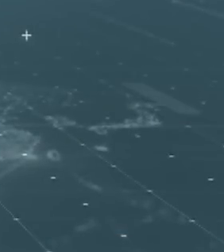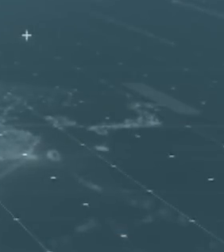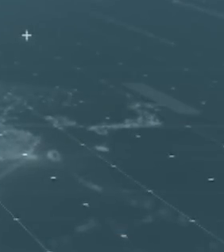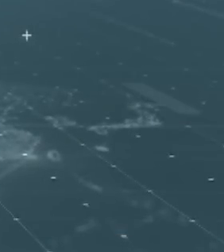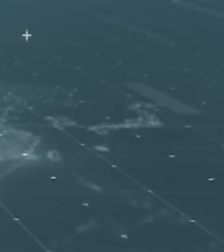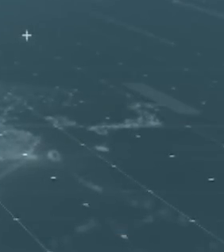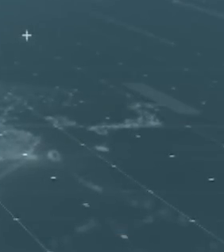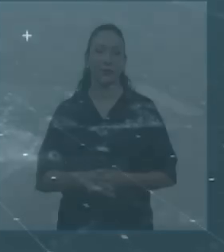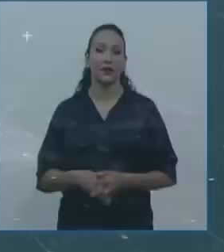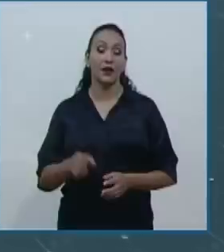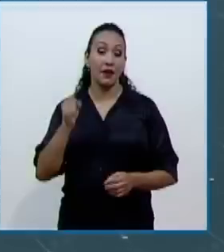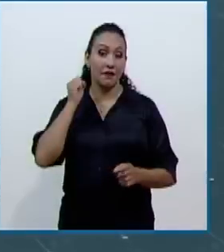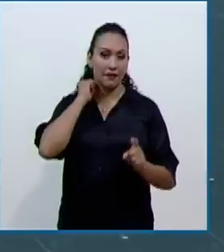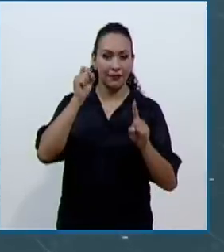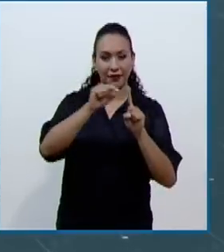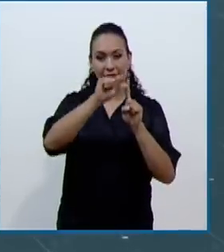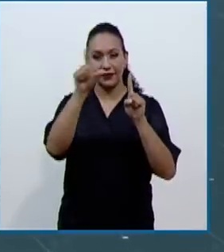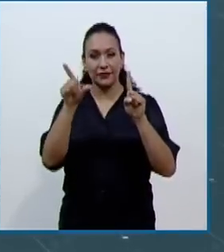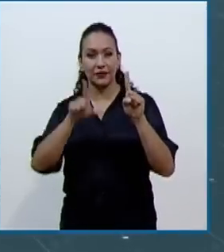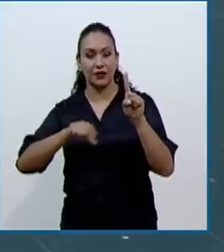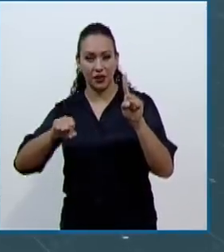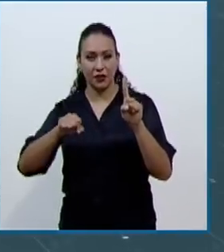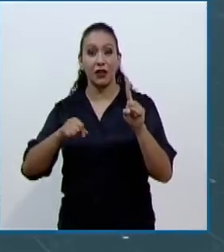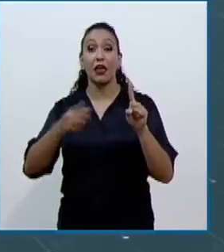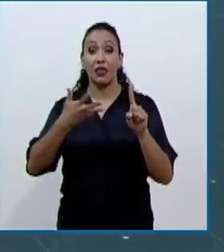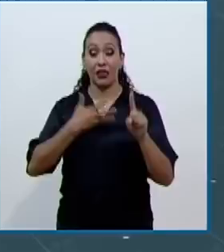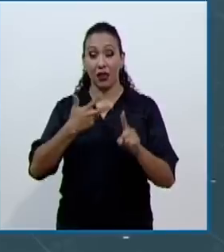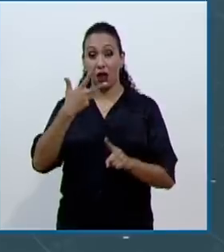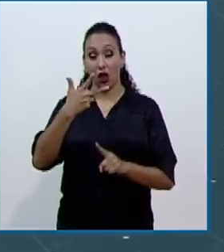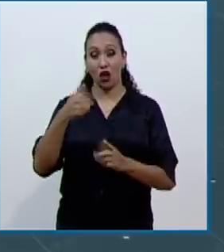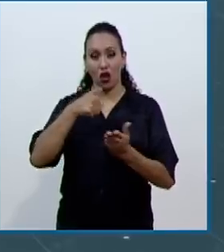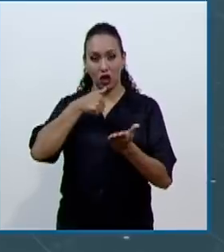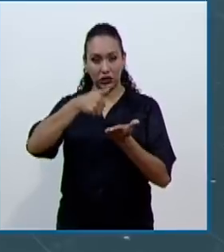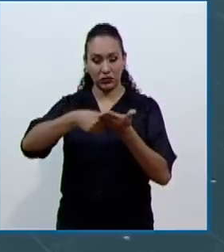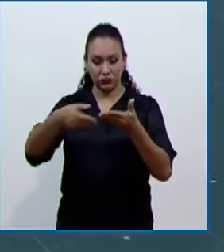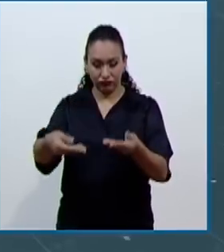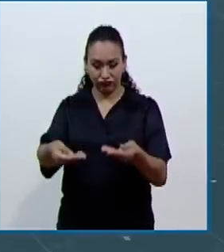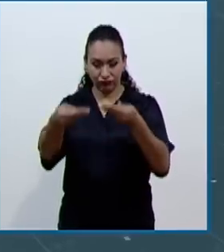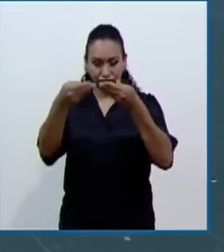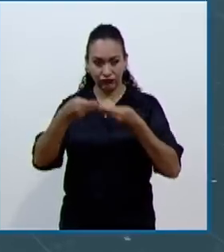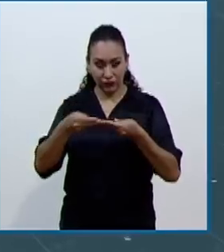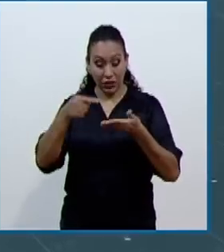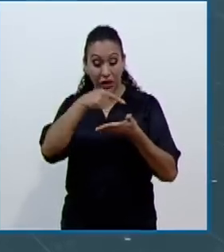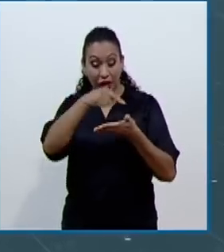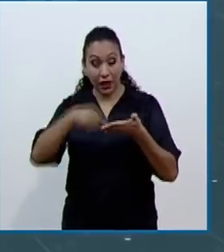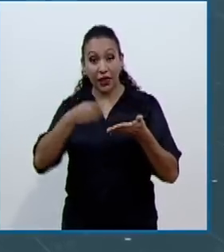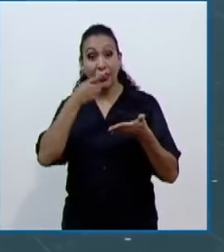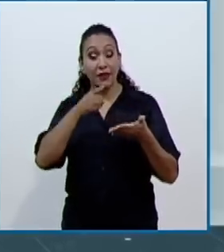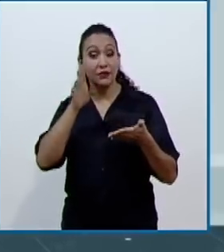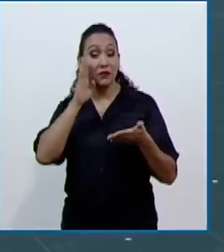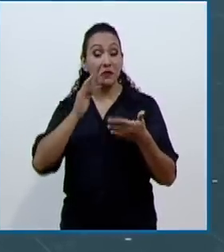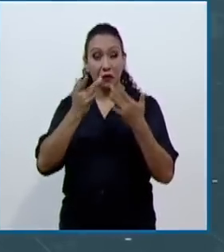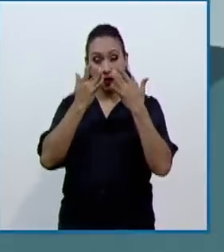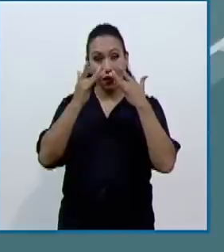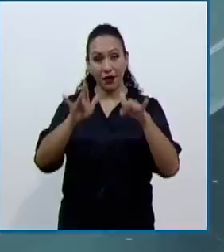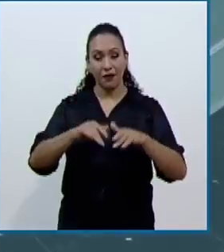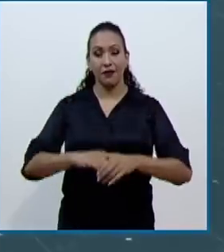El Senado de la República recibió 8 cartas de ministros con su declinación y renuncia.